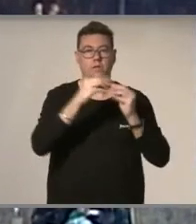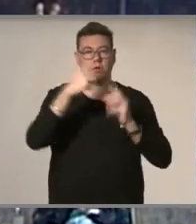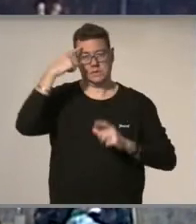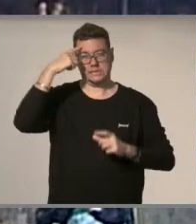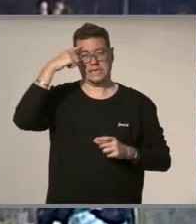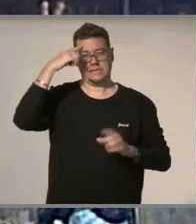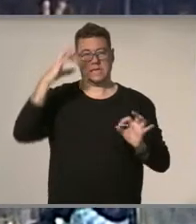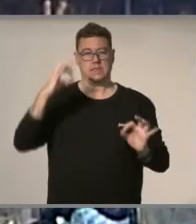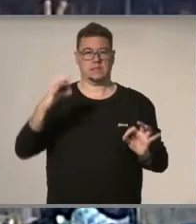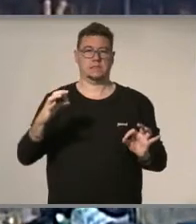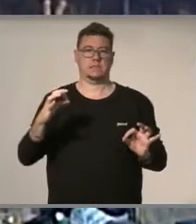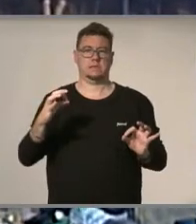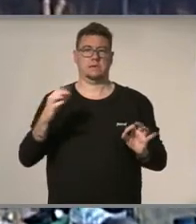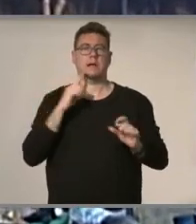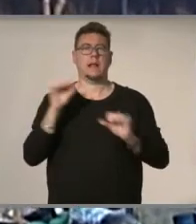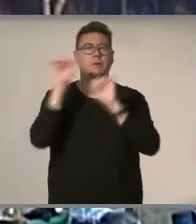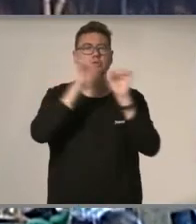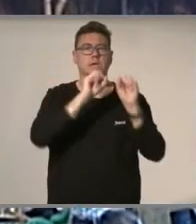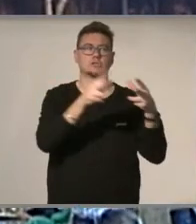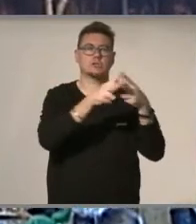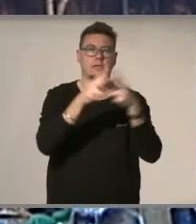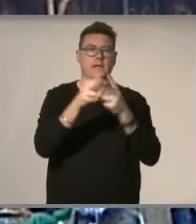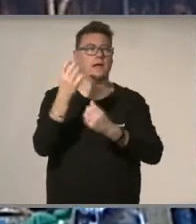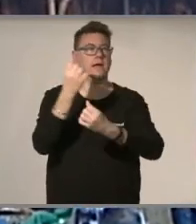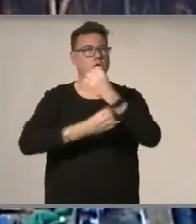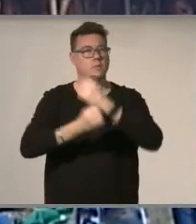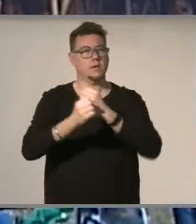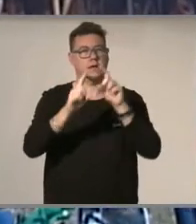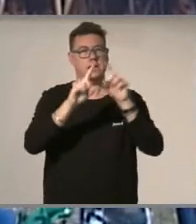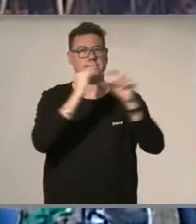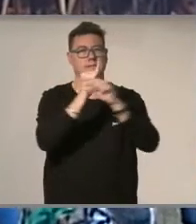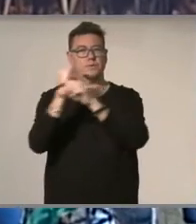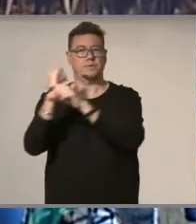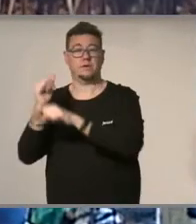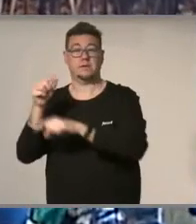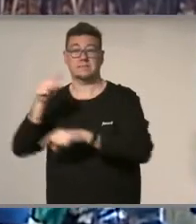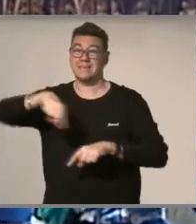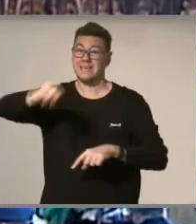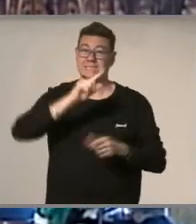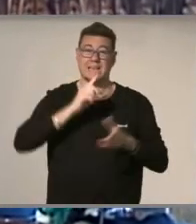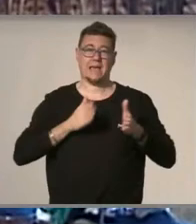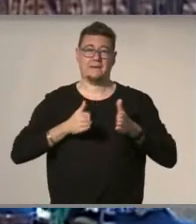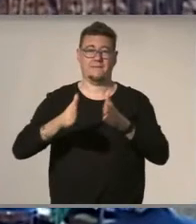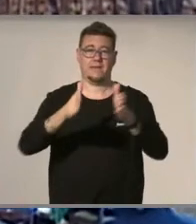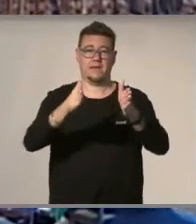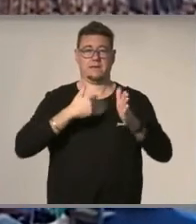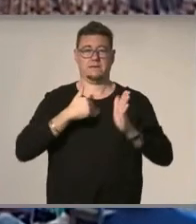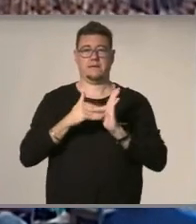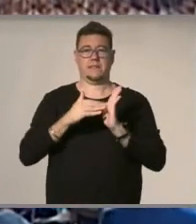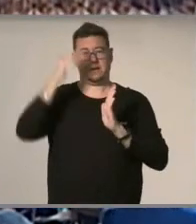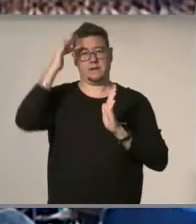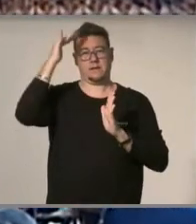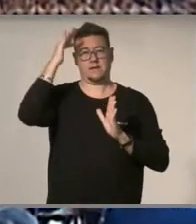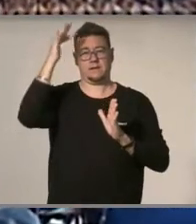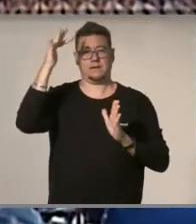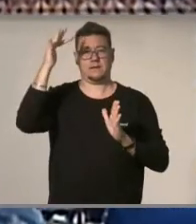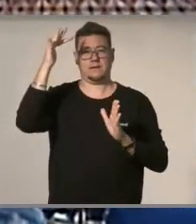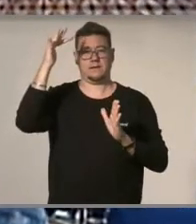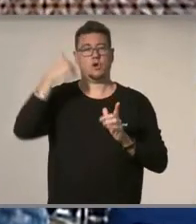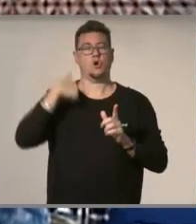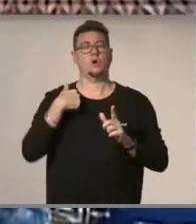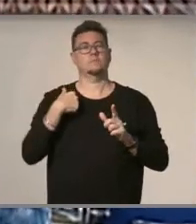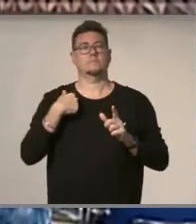nuestra sociedad, nuestra economía y nuestras instituciones. Esa es la vía valenciana. Hoy celebramos el